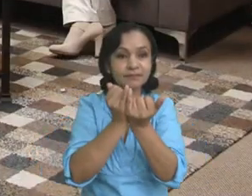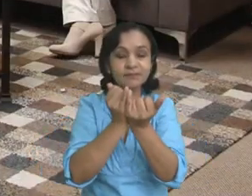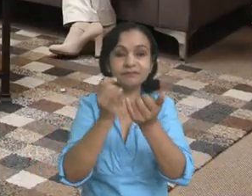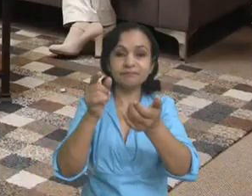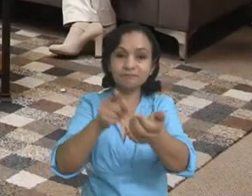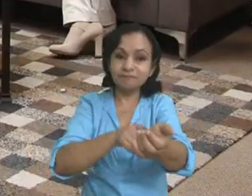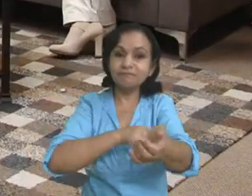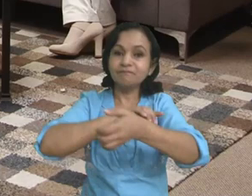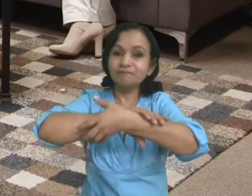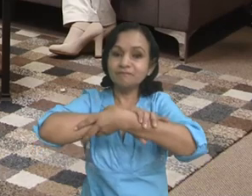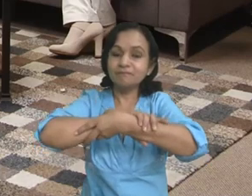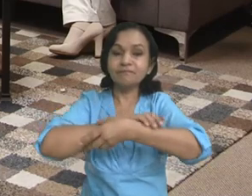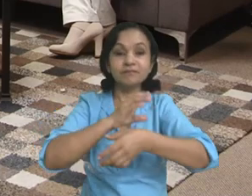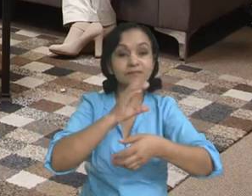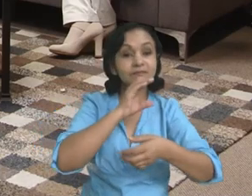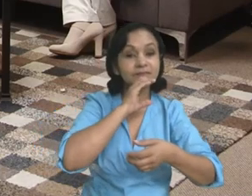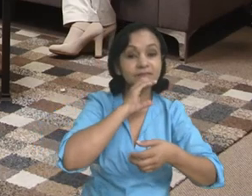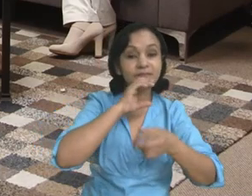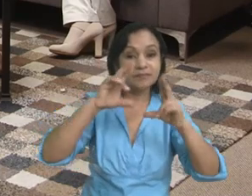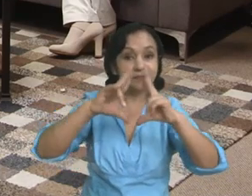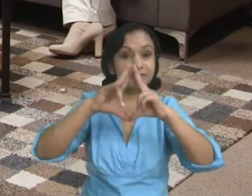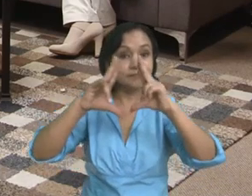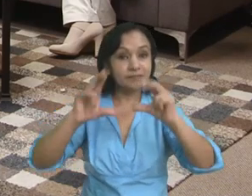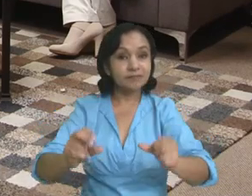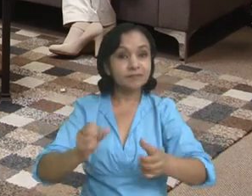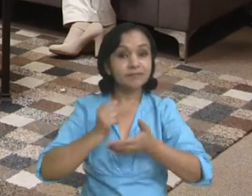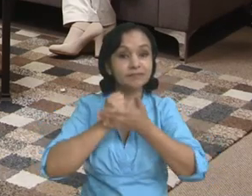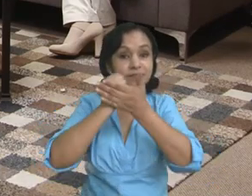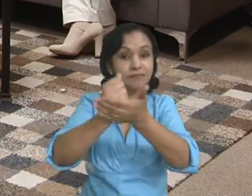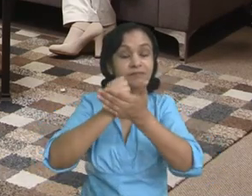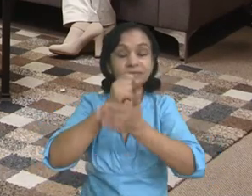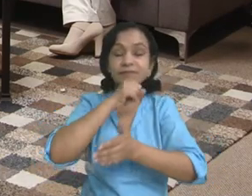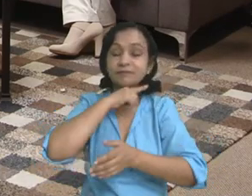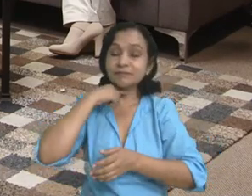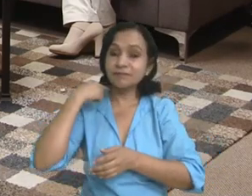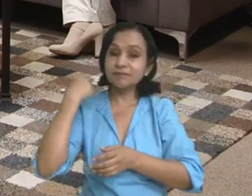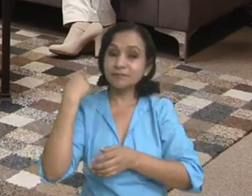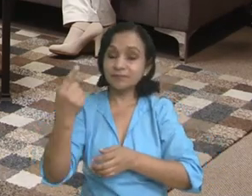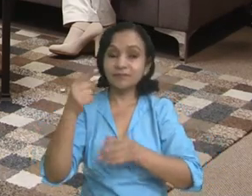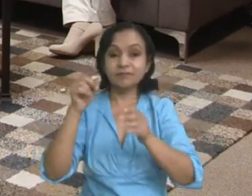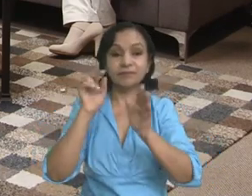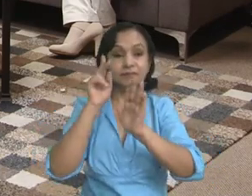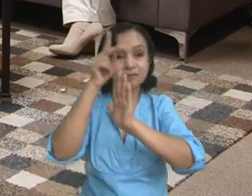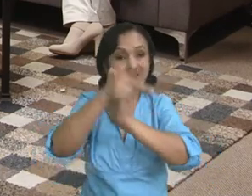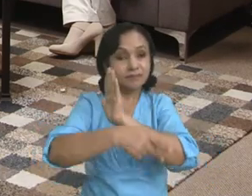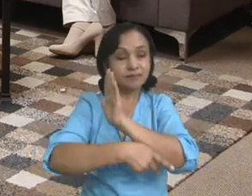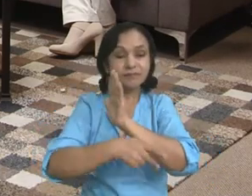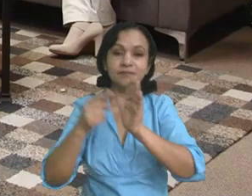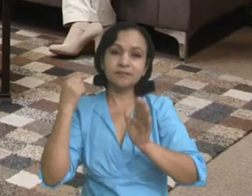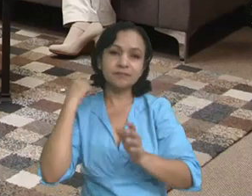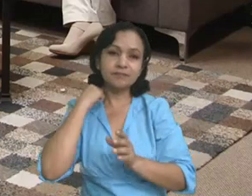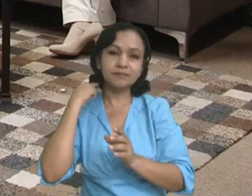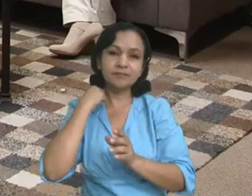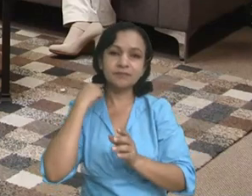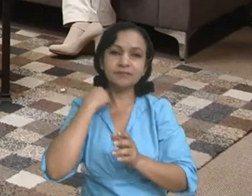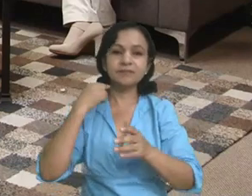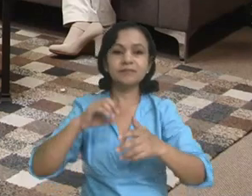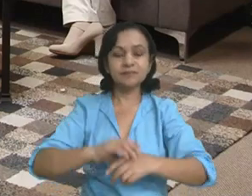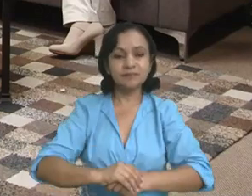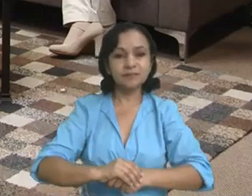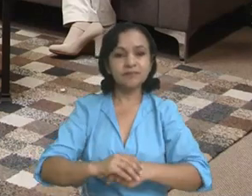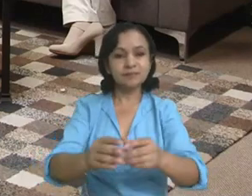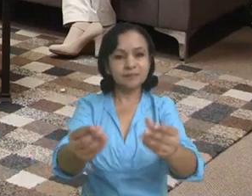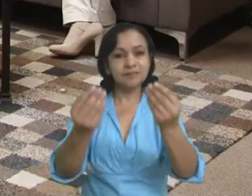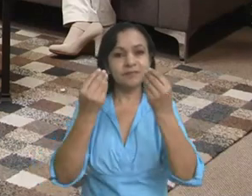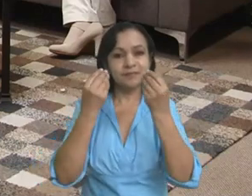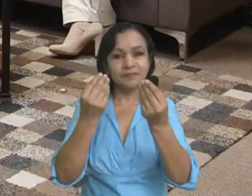hermandad Cuba-Nicaragua, pero también esa solidaridad franca y abierta con el mundo en todo momento y en todo tiempo.